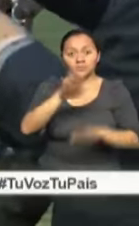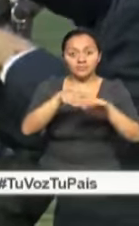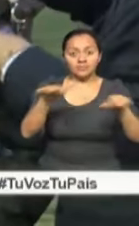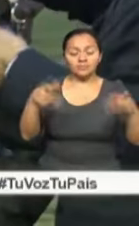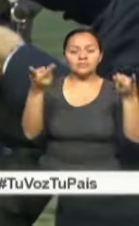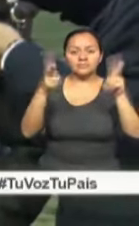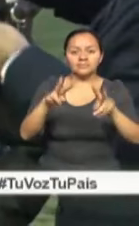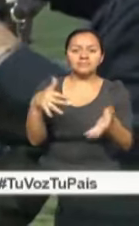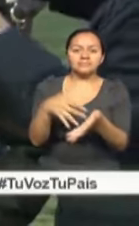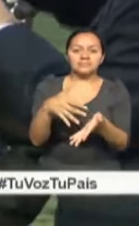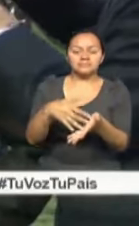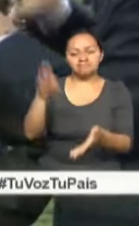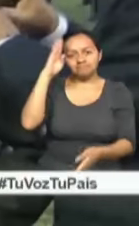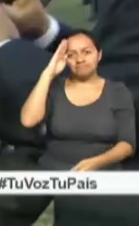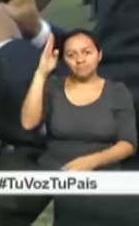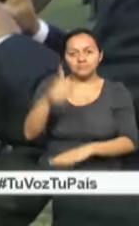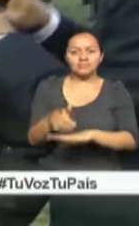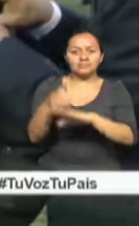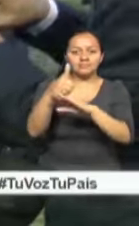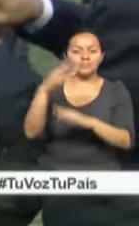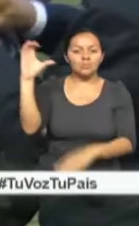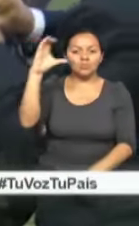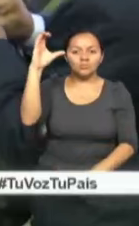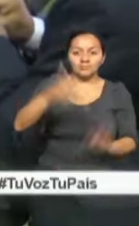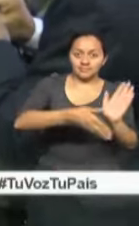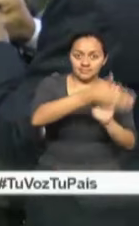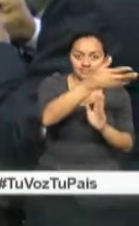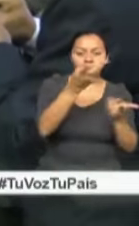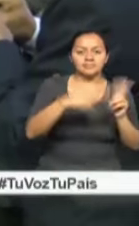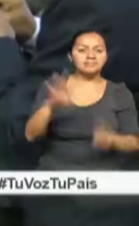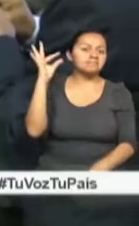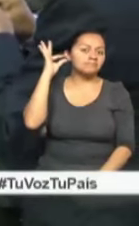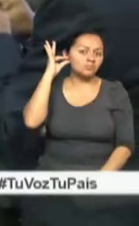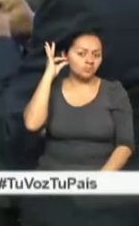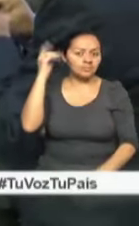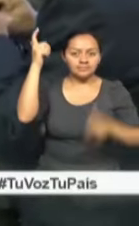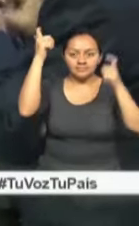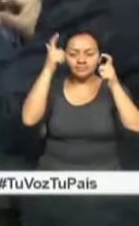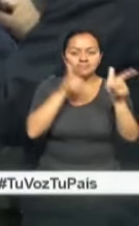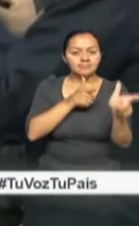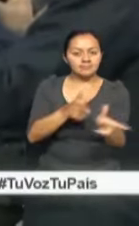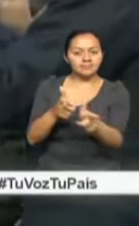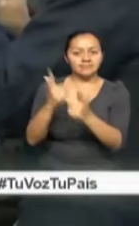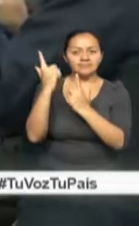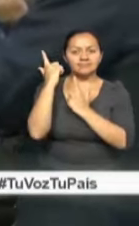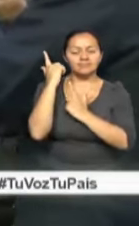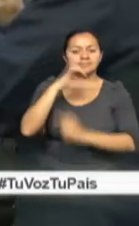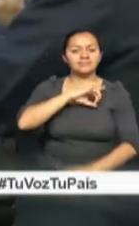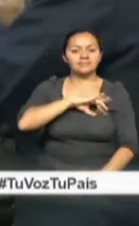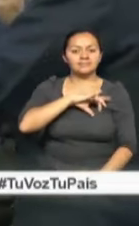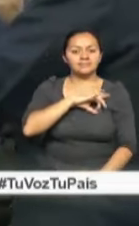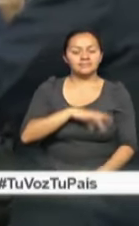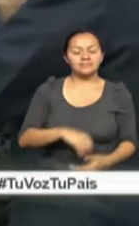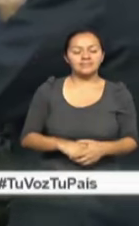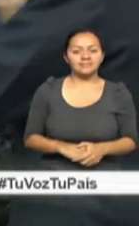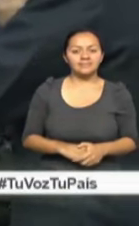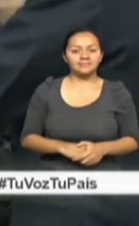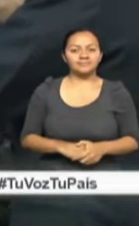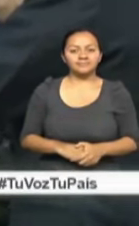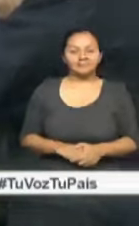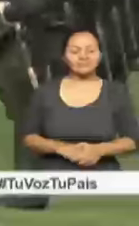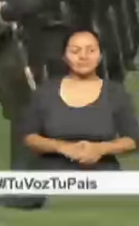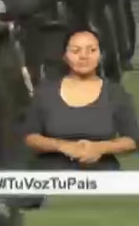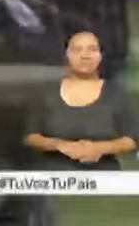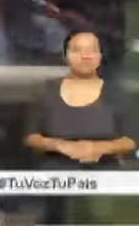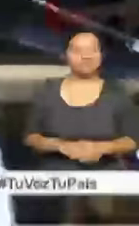de Policía General Santander en Colombia y una cadete en la Escuela de Carabineros del General Carlos Ibáñez del Campo en Chile.